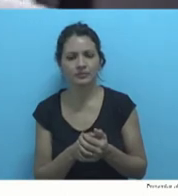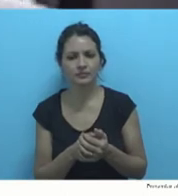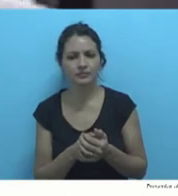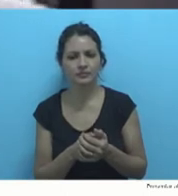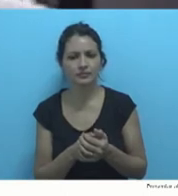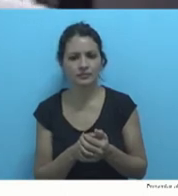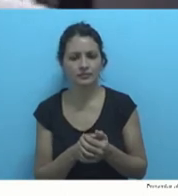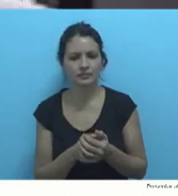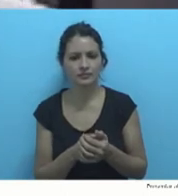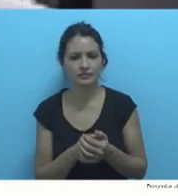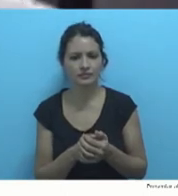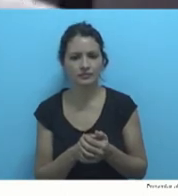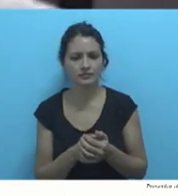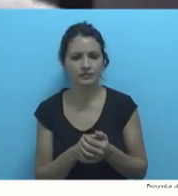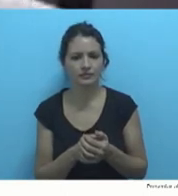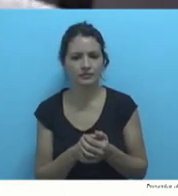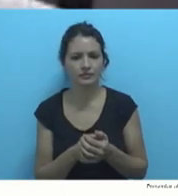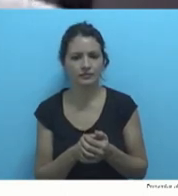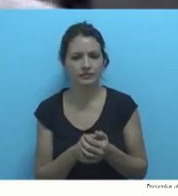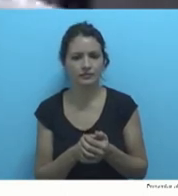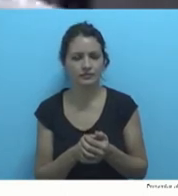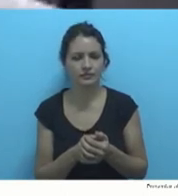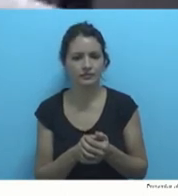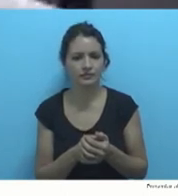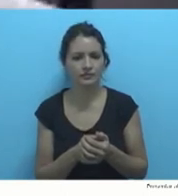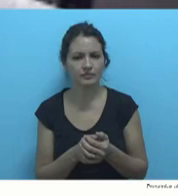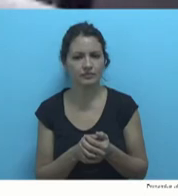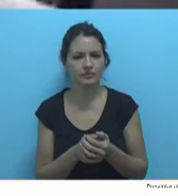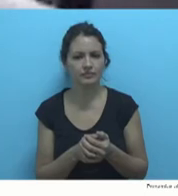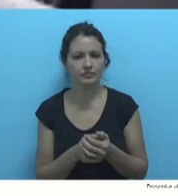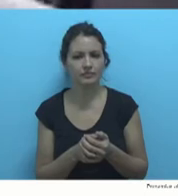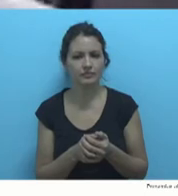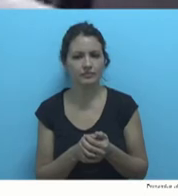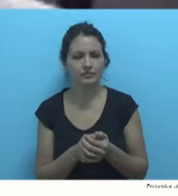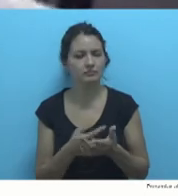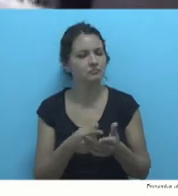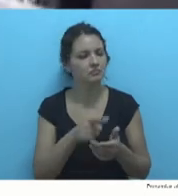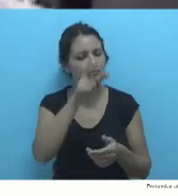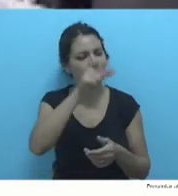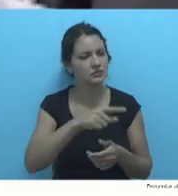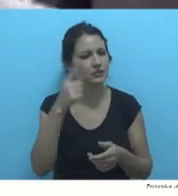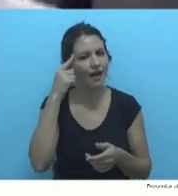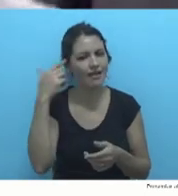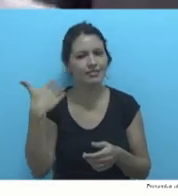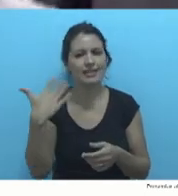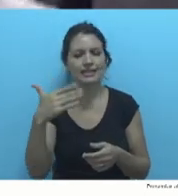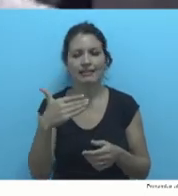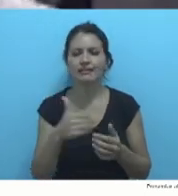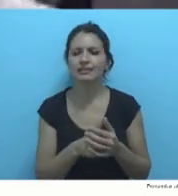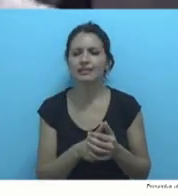porque en ese momento era la cuestión nacional era con Frondizi, esta gente son mentes muy capaces, muy brillantes. Y los